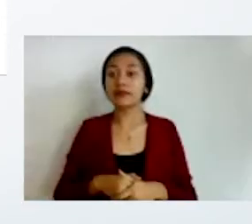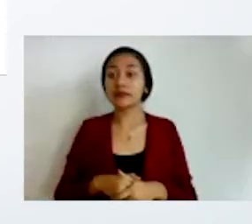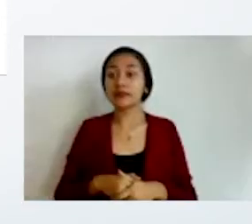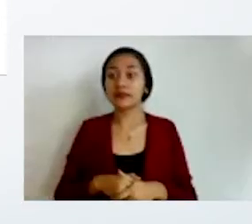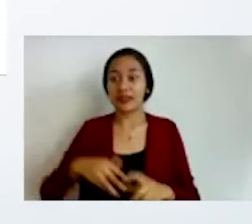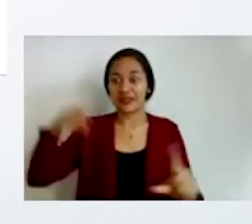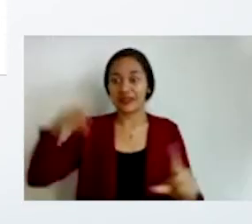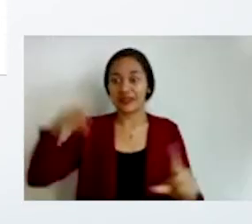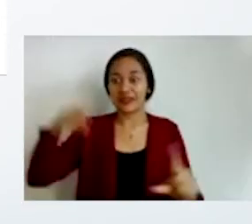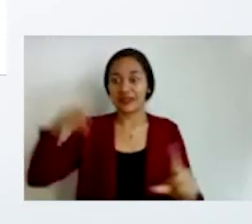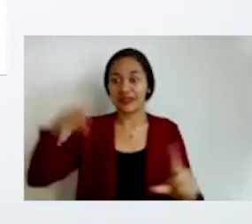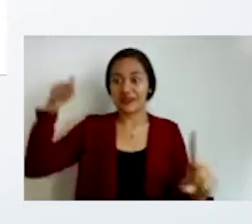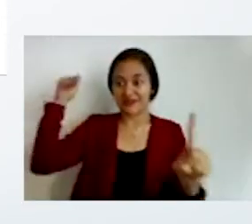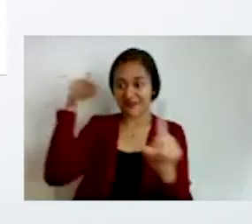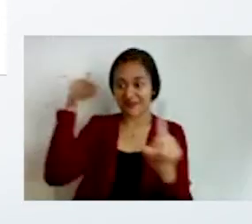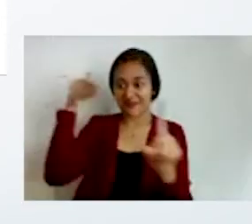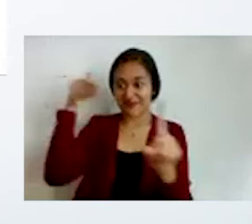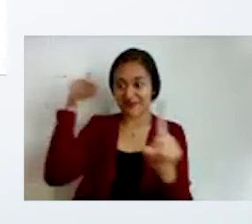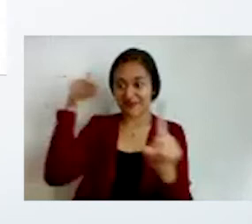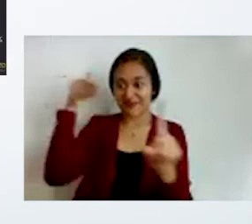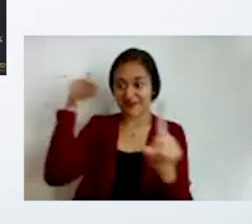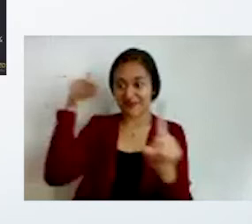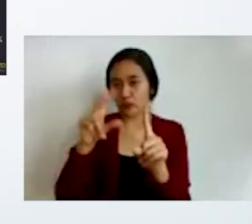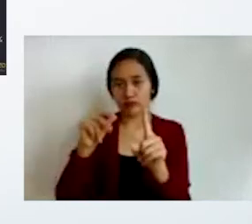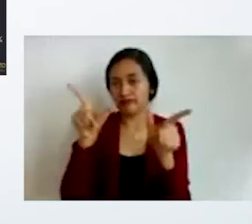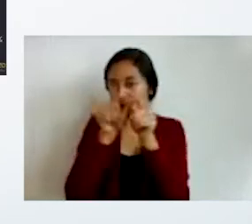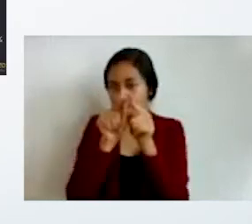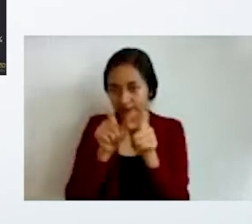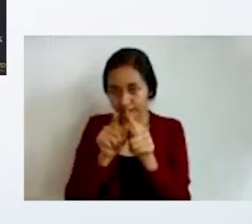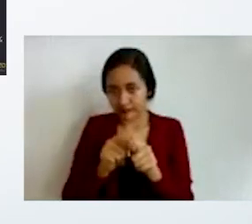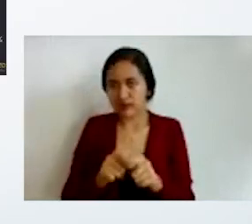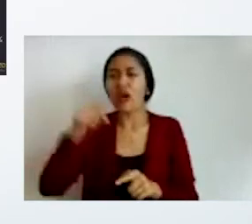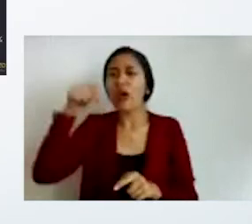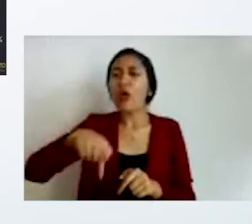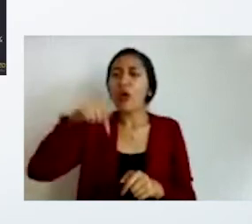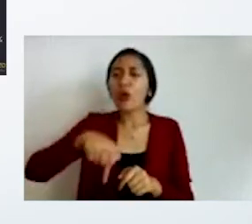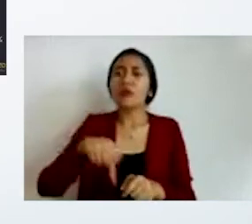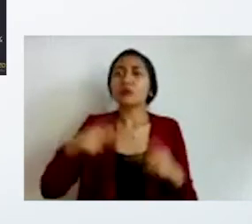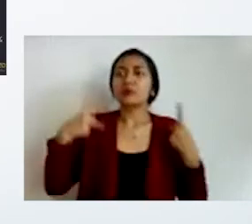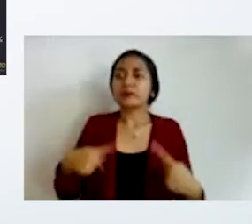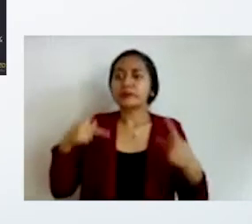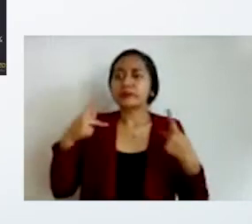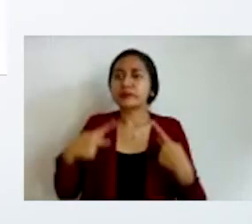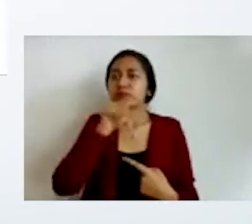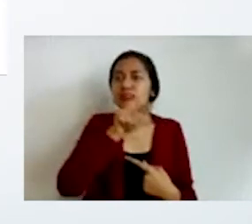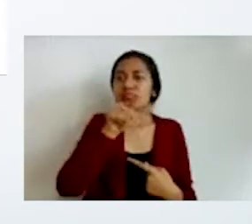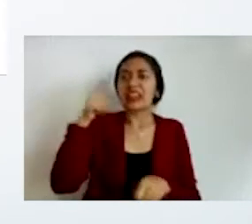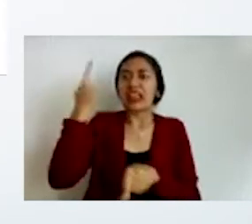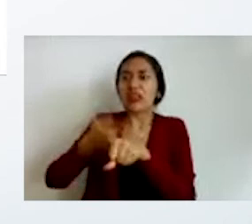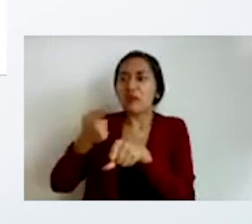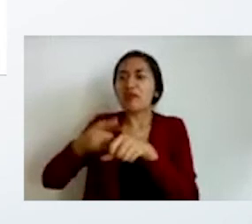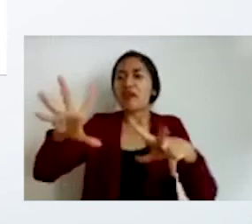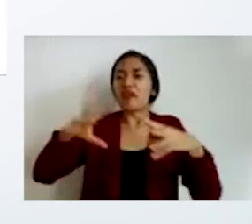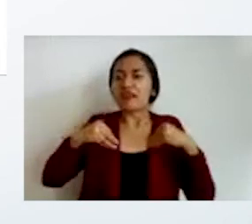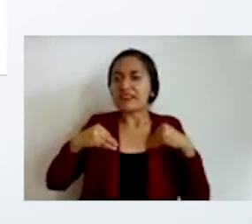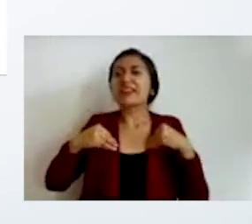plática, nada más que lo vean, cuáles son las características que tienen las personas cuando tienen la enfermedad, pero el comentario que